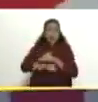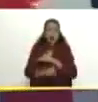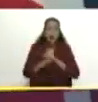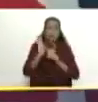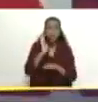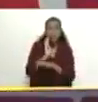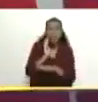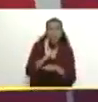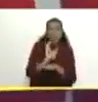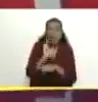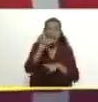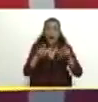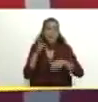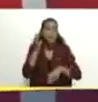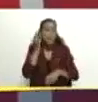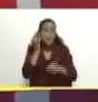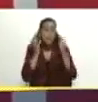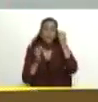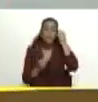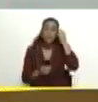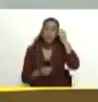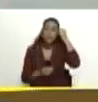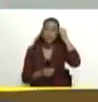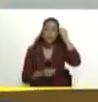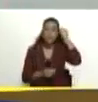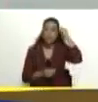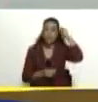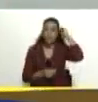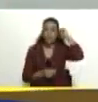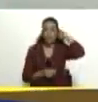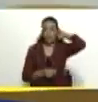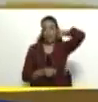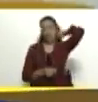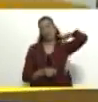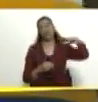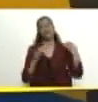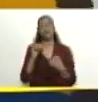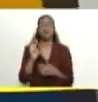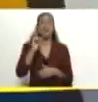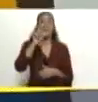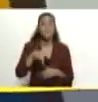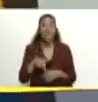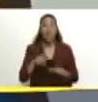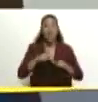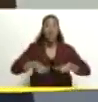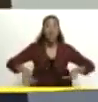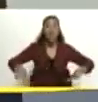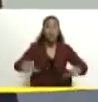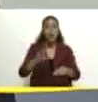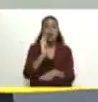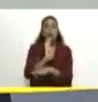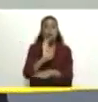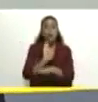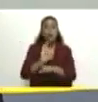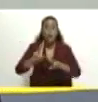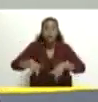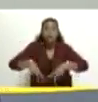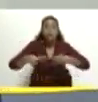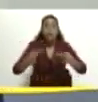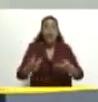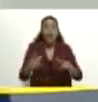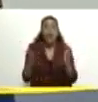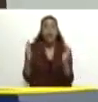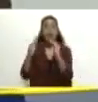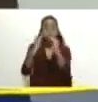esta unidad que también va a repotenciar la casa de alimentación, y estamos precisamente,